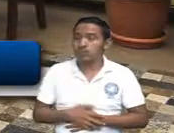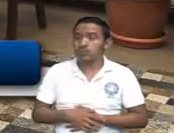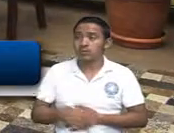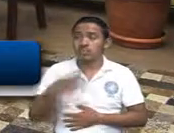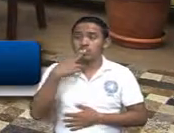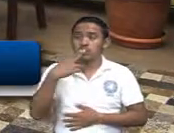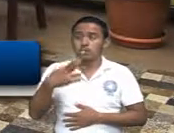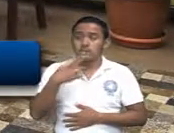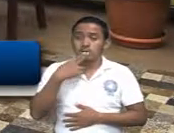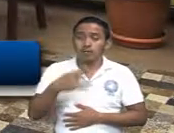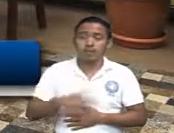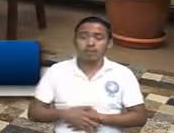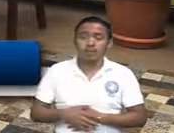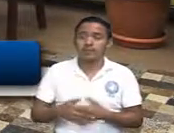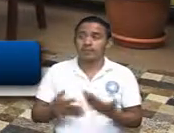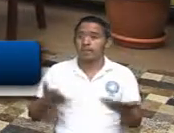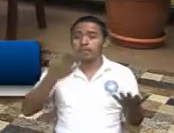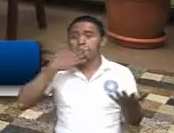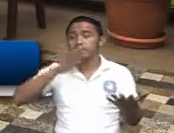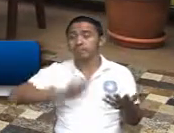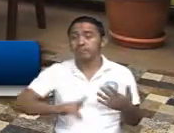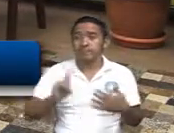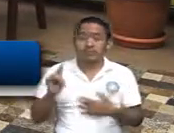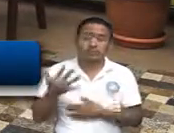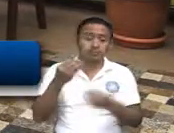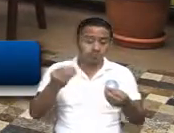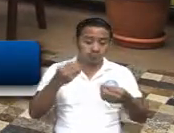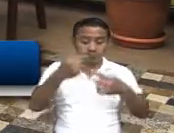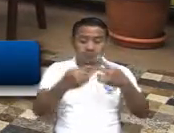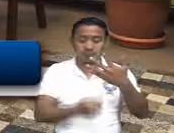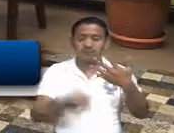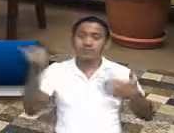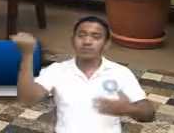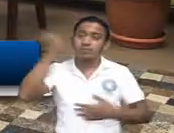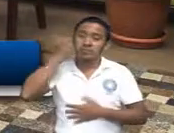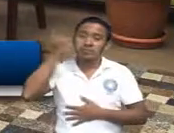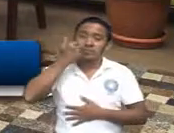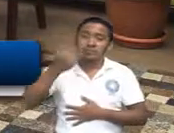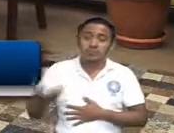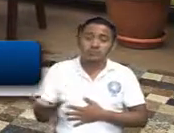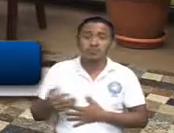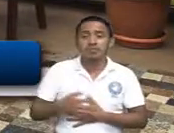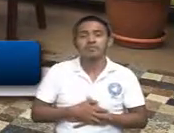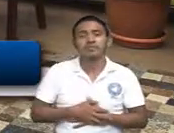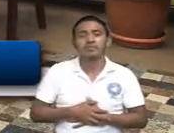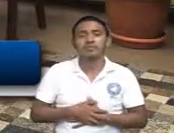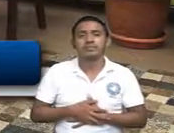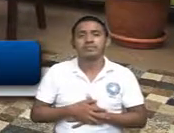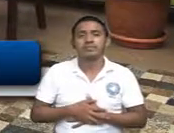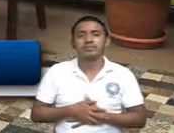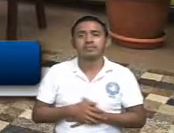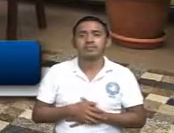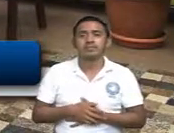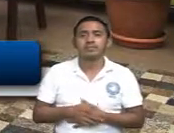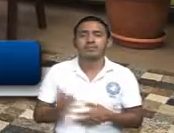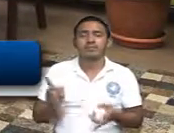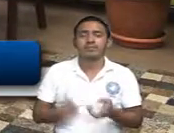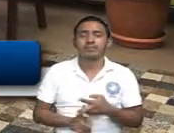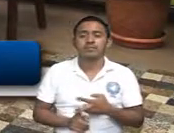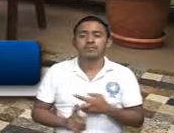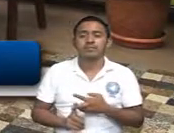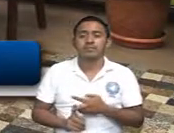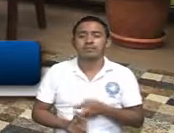tabaquismo de por sí no es recomendable para muchas enfermedades y es